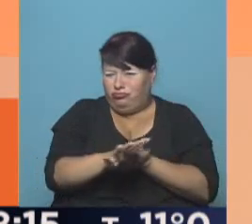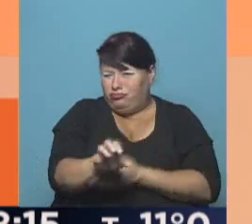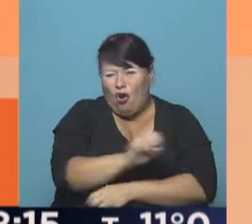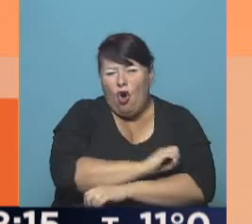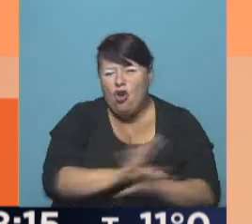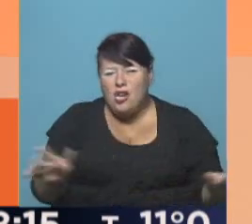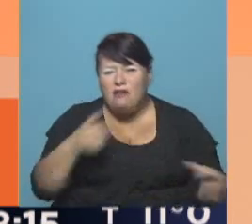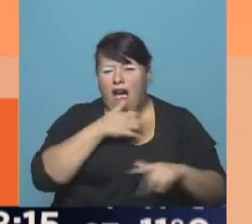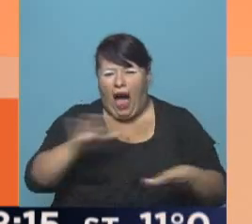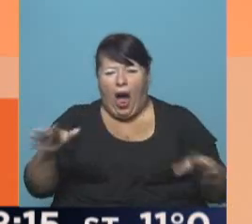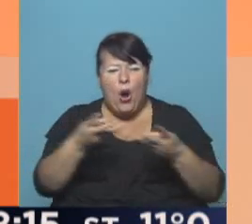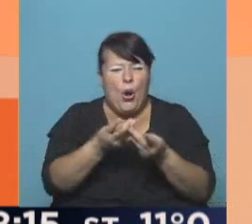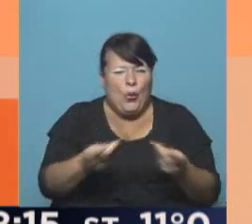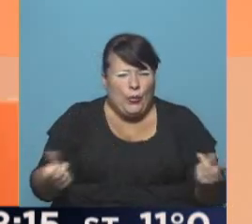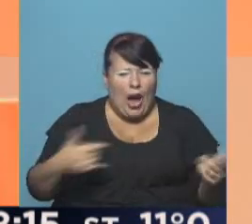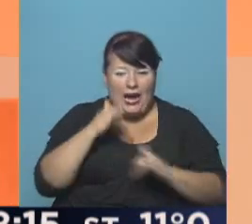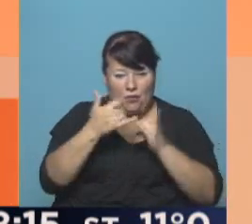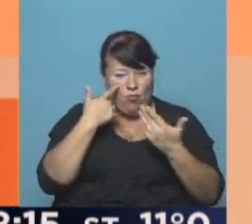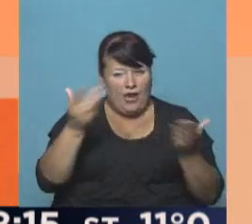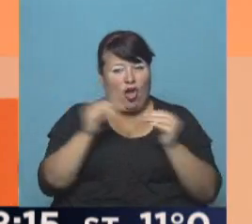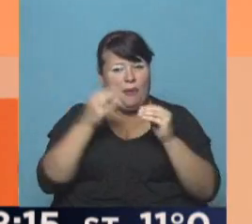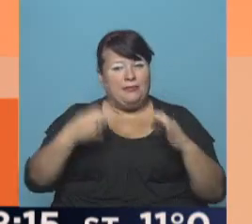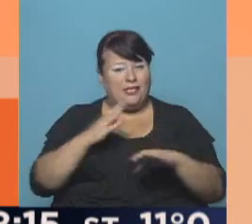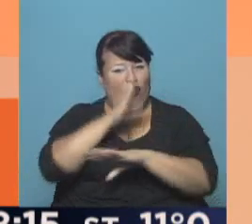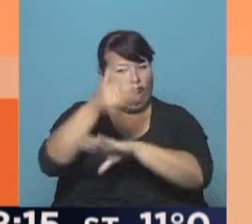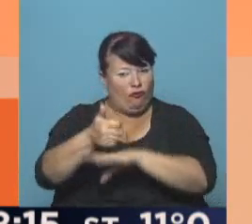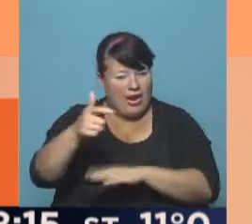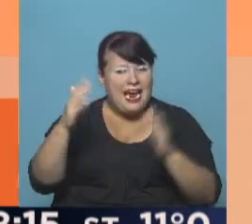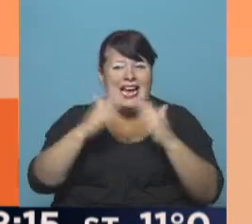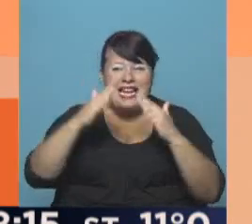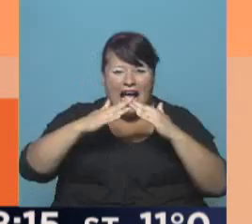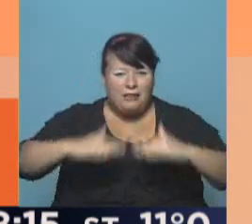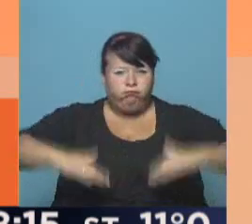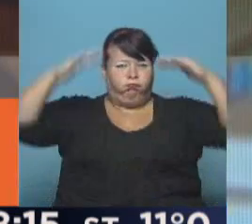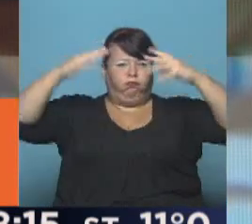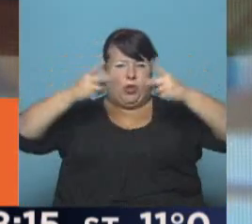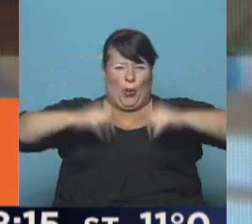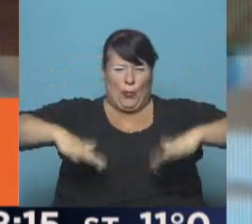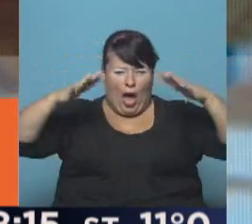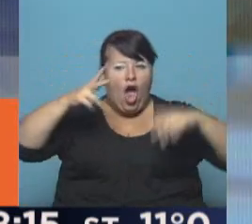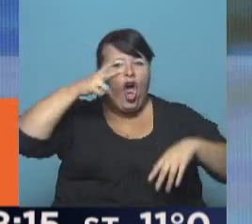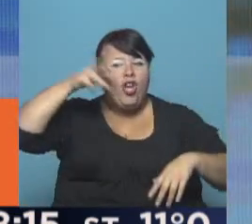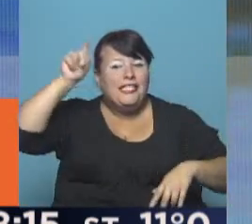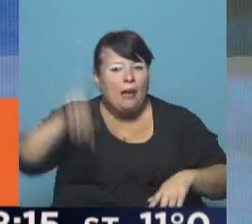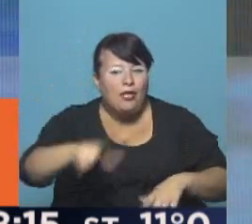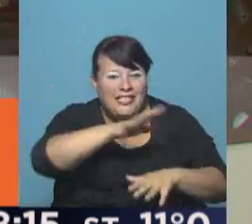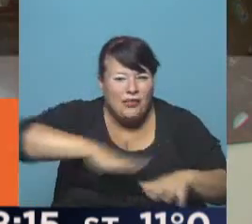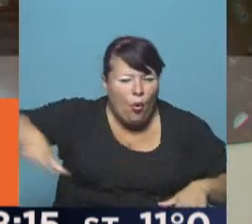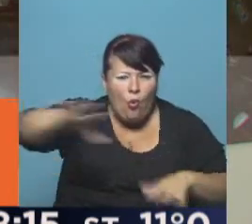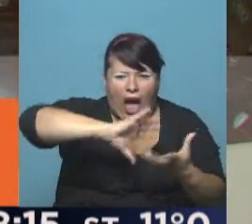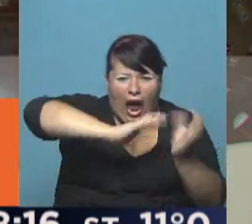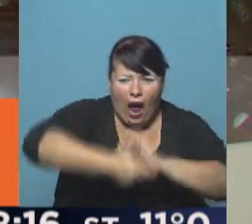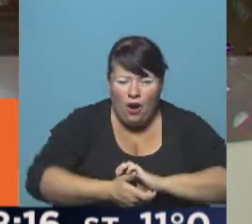el agua el barro recién compartíamos un informe de nuestros enviados especiales que hacen prácticamente tapadas por el barro y el 80 por ciento de esa ciudad está